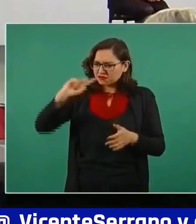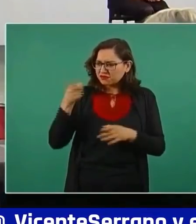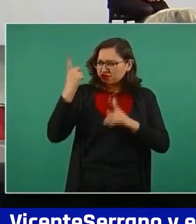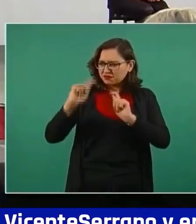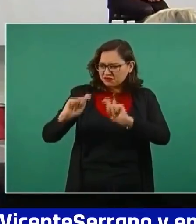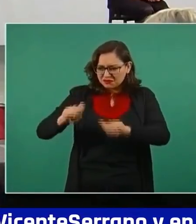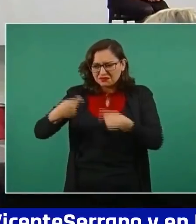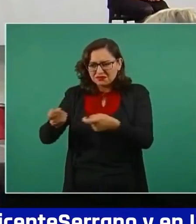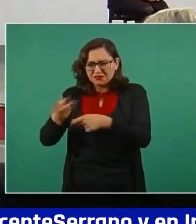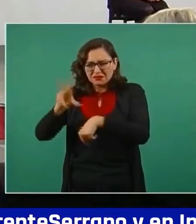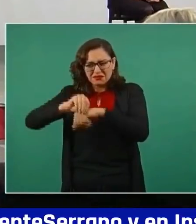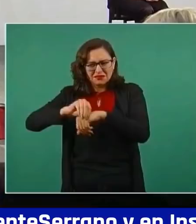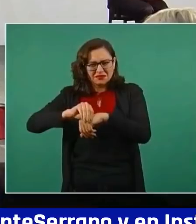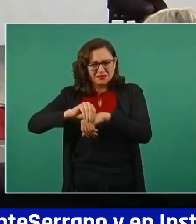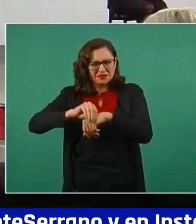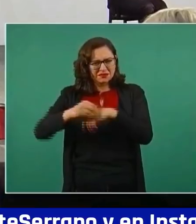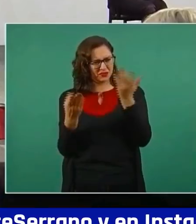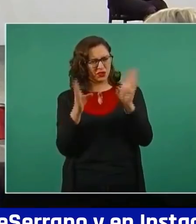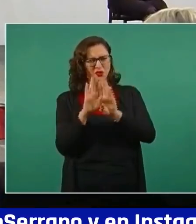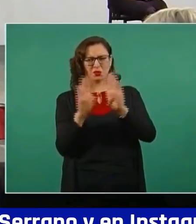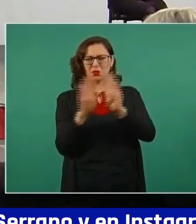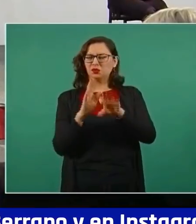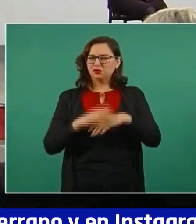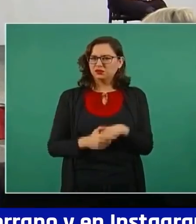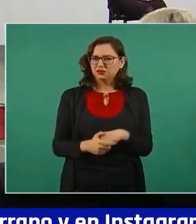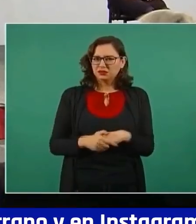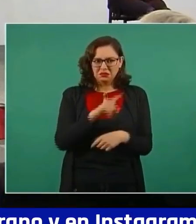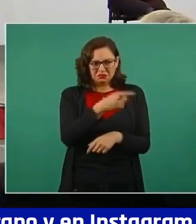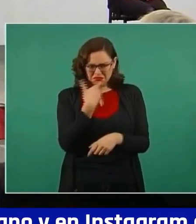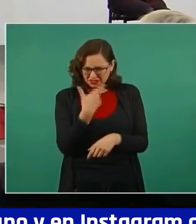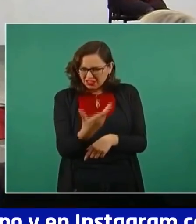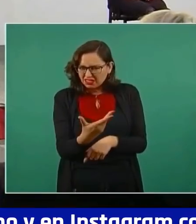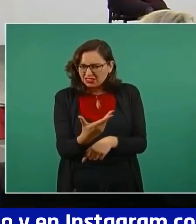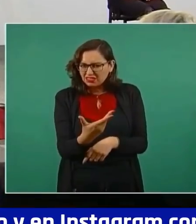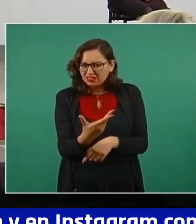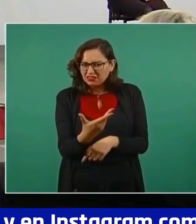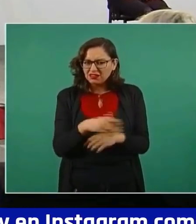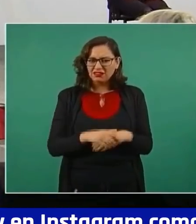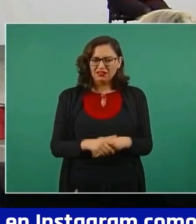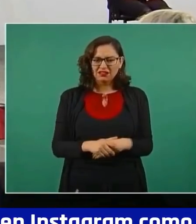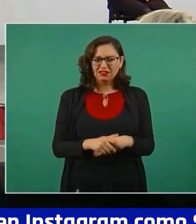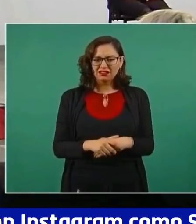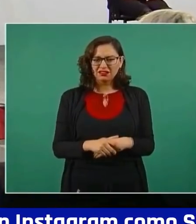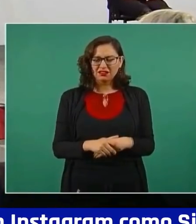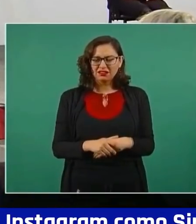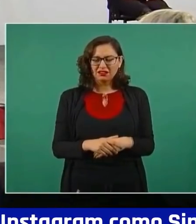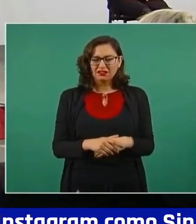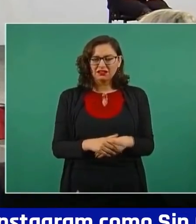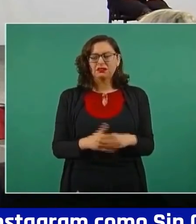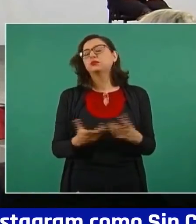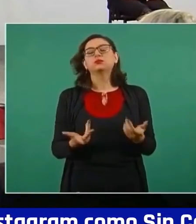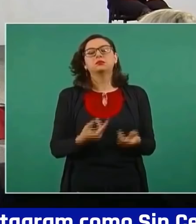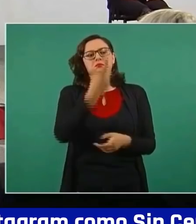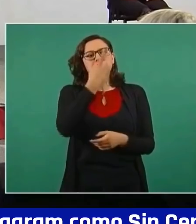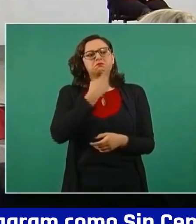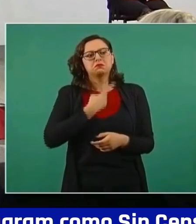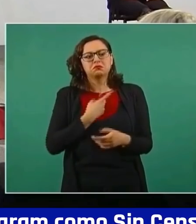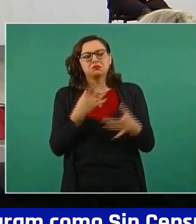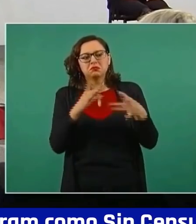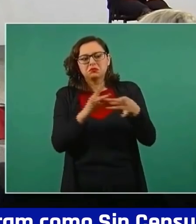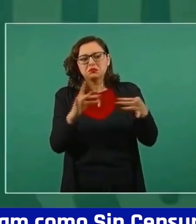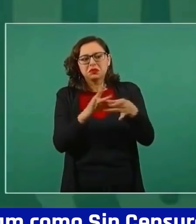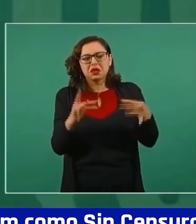llevado a cabo esas operaciones. O sea, a ver, ¿cómo se justifica eso?